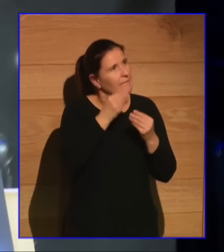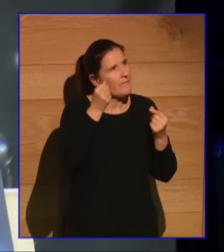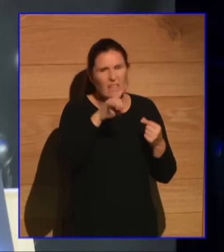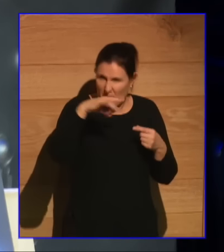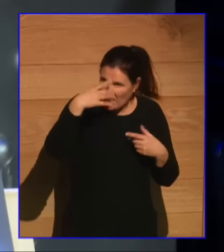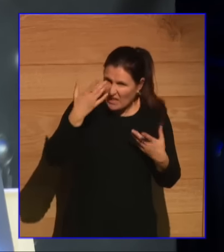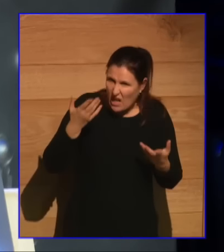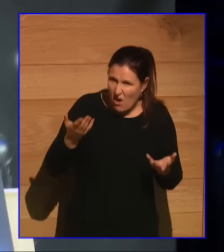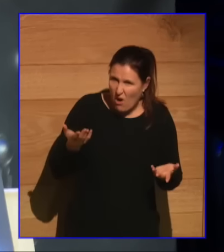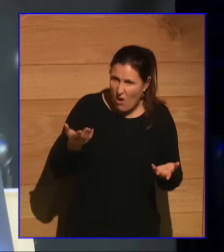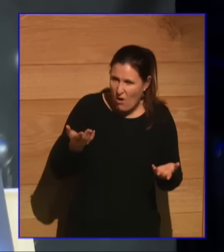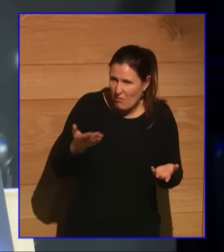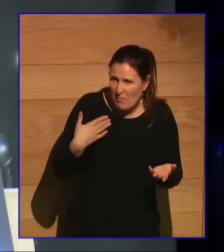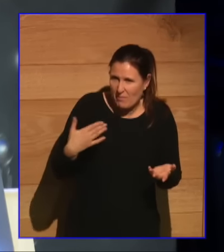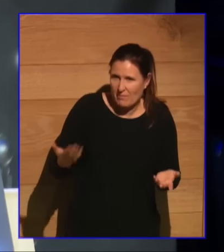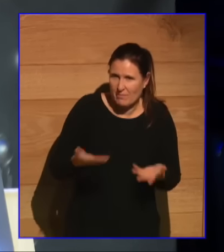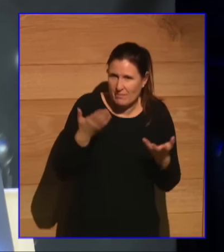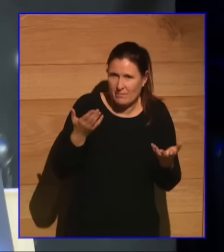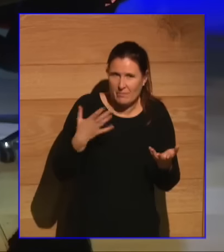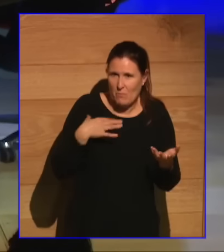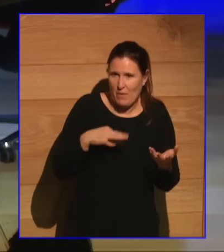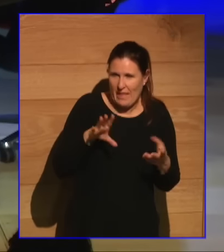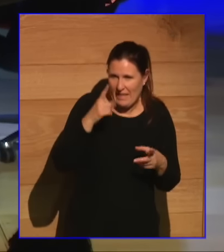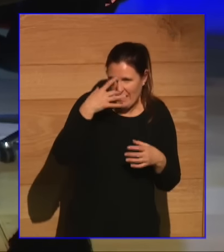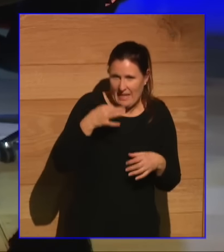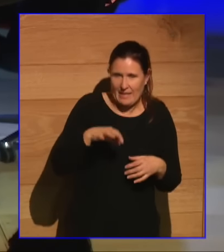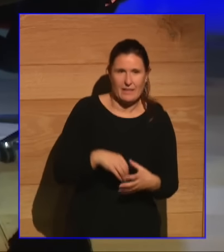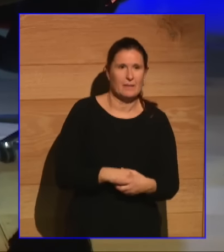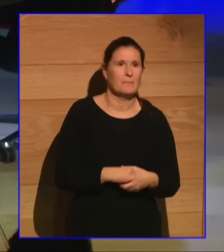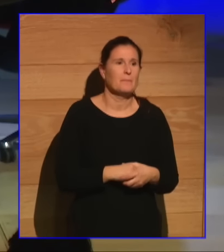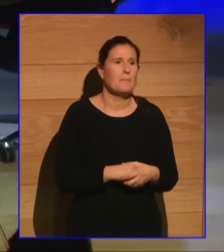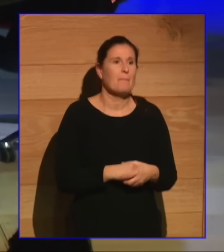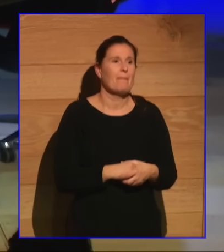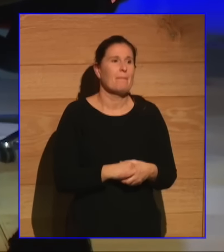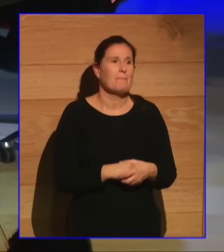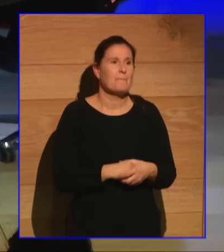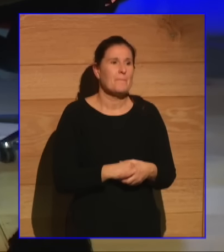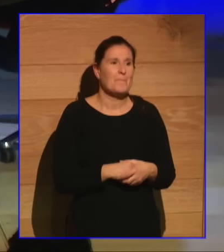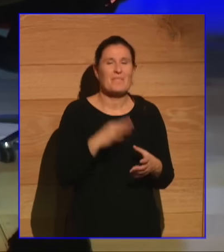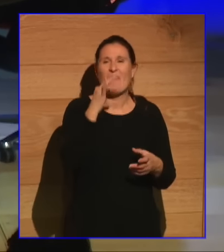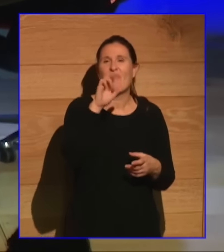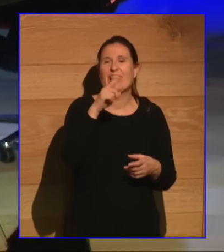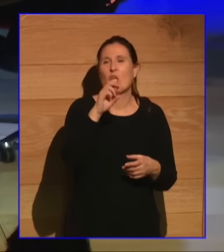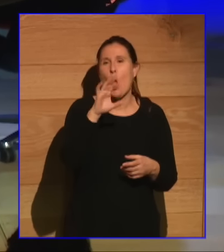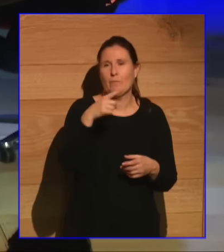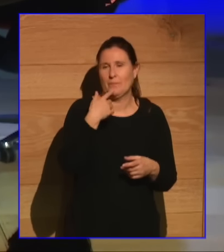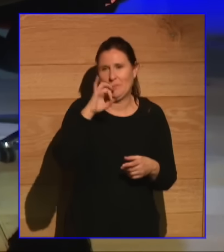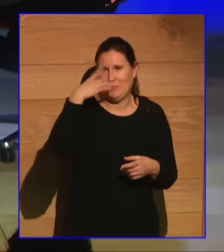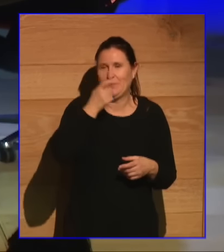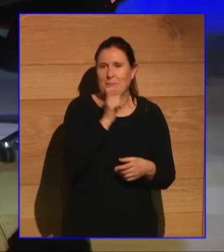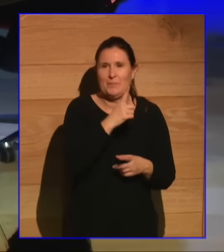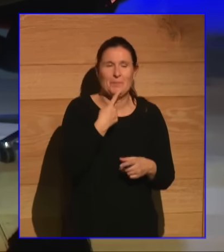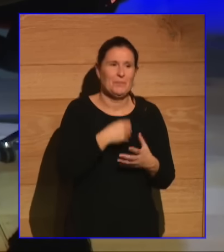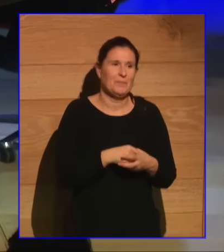Invéntatelo, sí, ha colado, Rodrigo. De Fanfarria para un hombre común. Franz Strong. Copland. Aaron Copland.